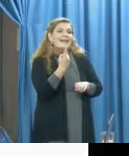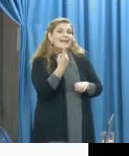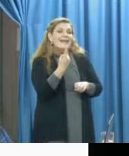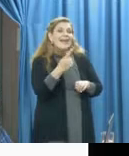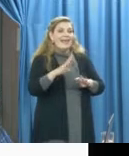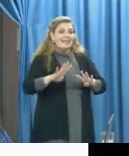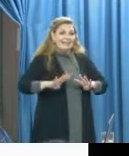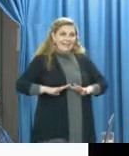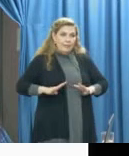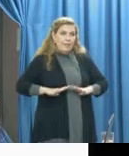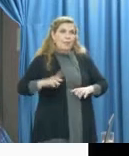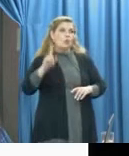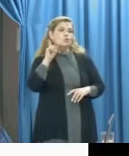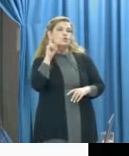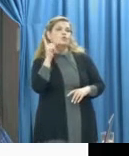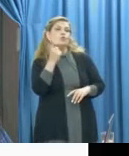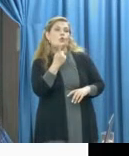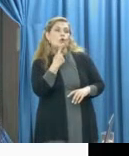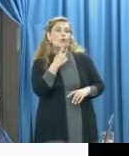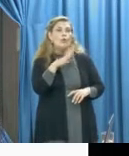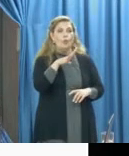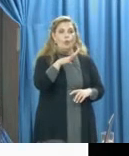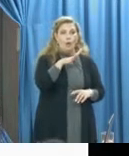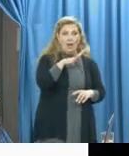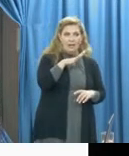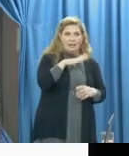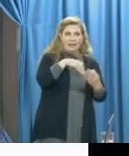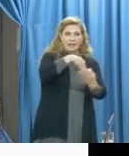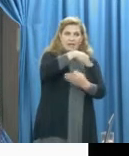de sordera estamos hablando y toda esta